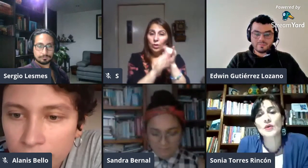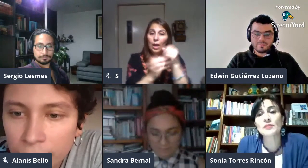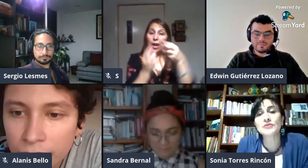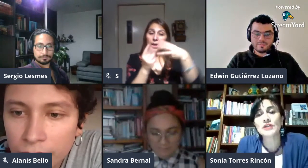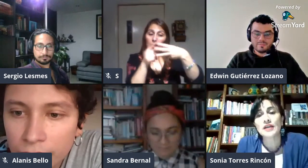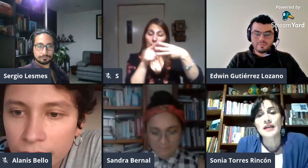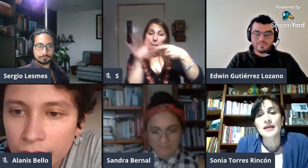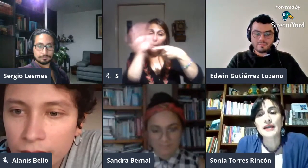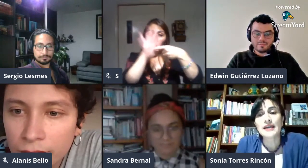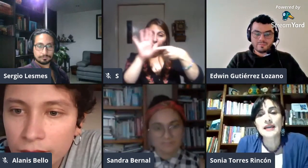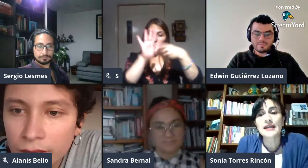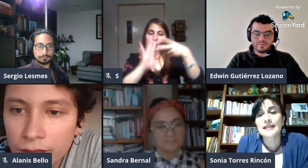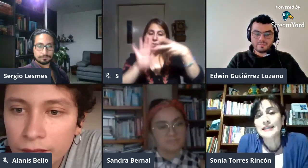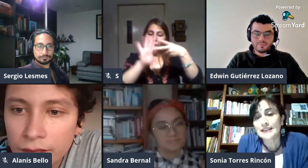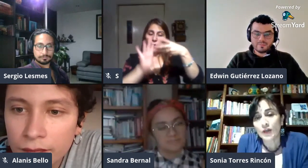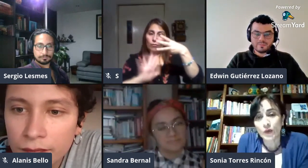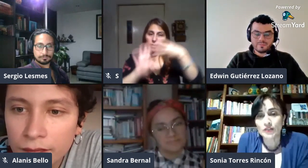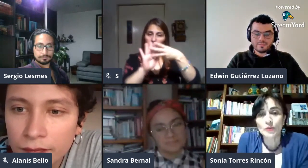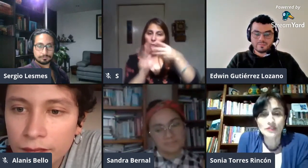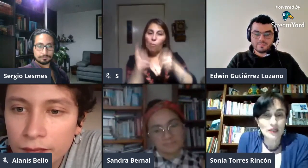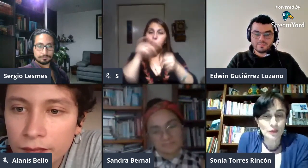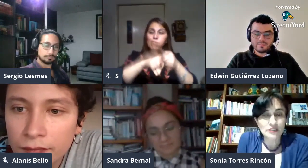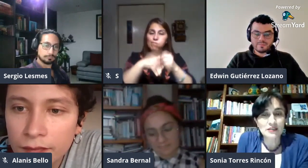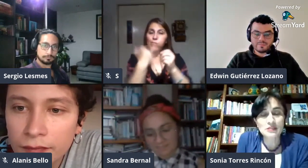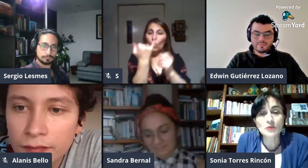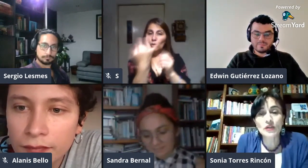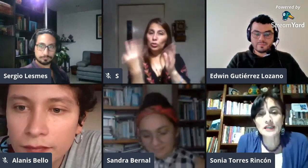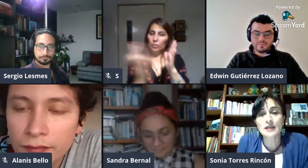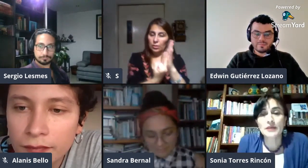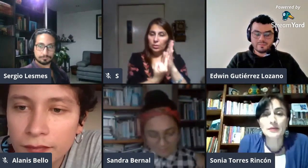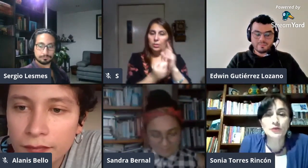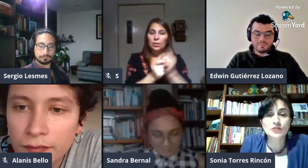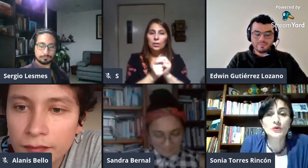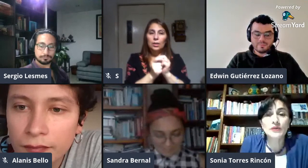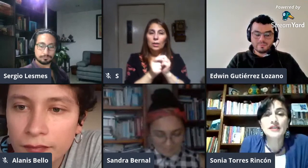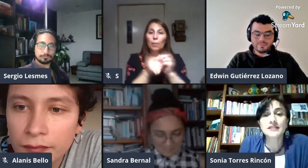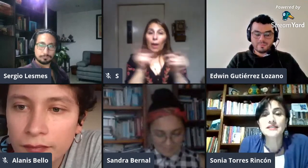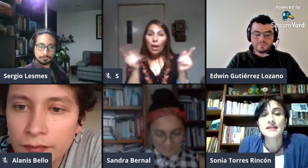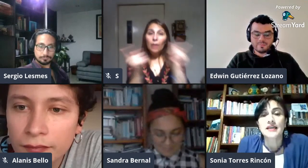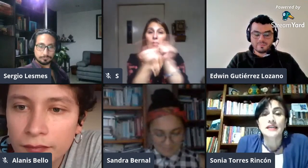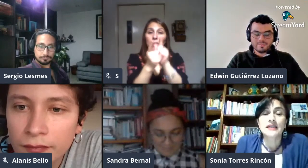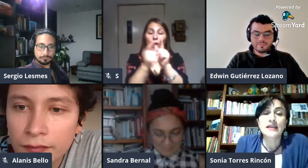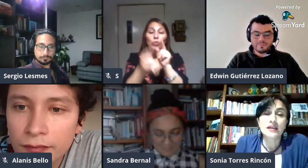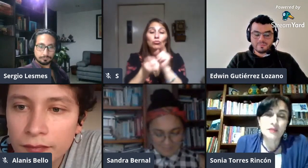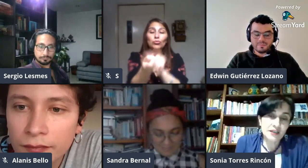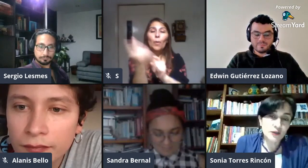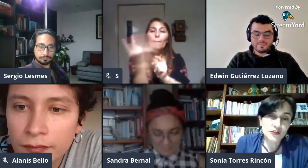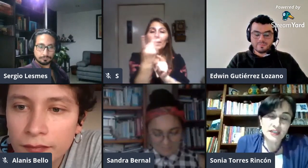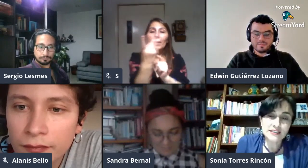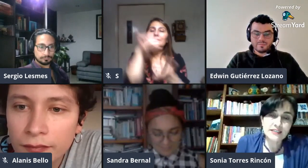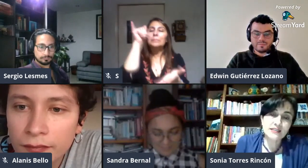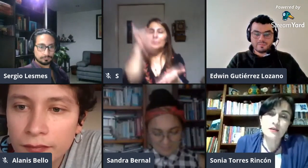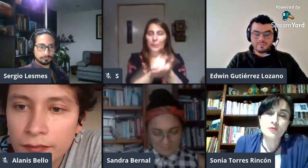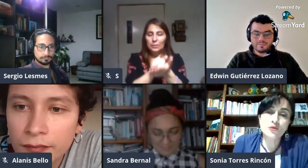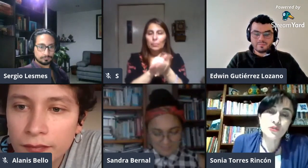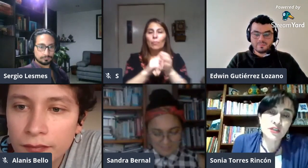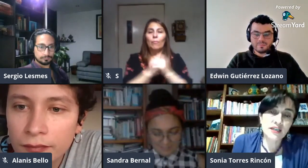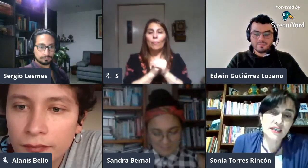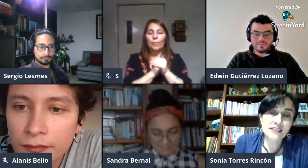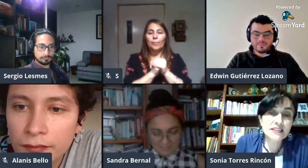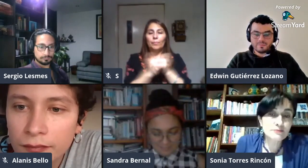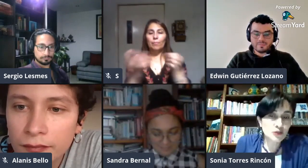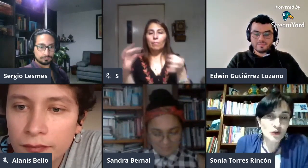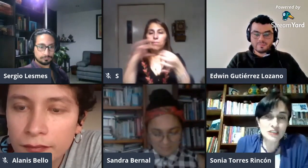esta que llevamos. El link de encuentro pues será por este mismo canal para el próximo viernes y además recordarles que